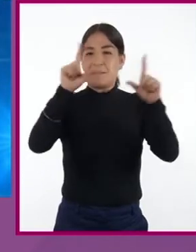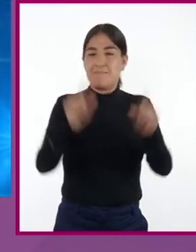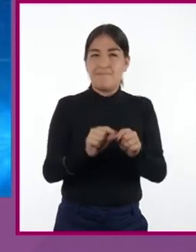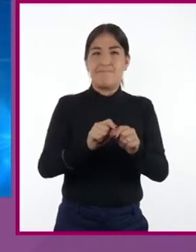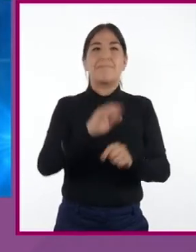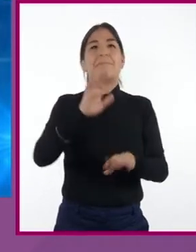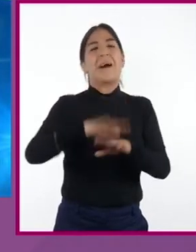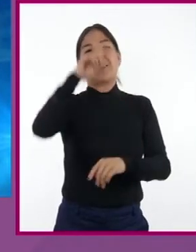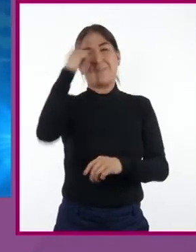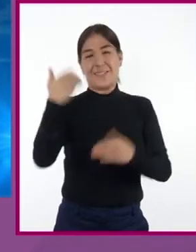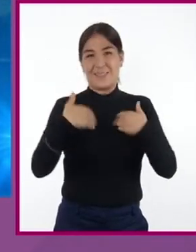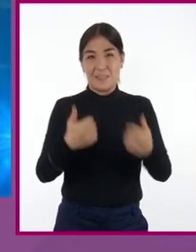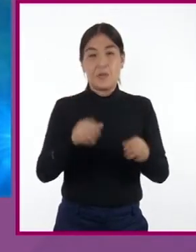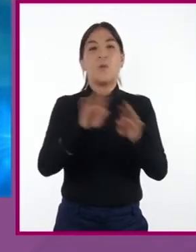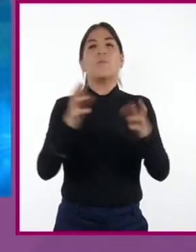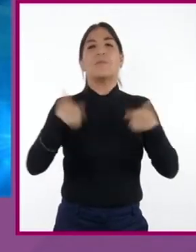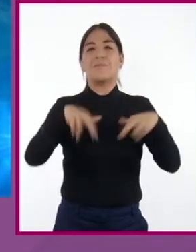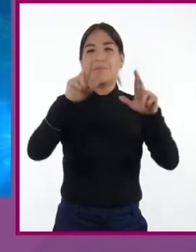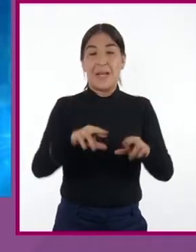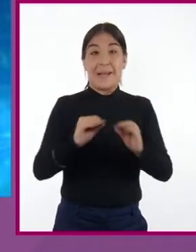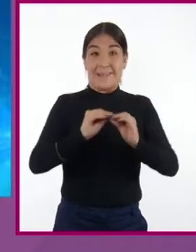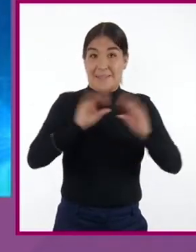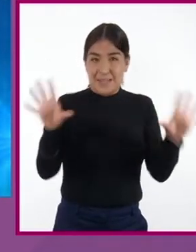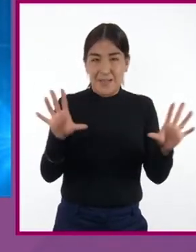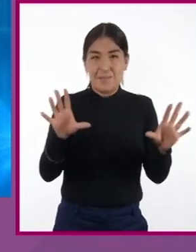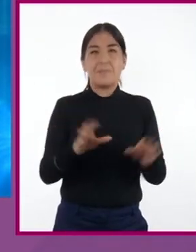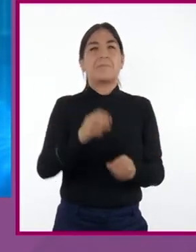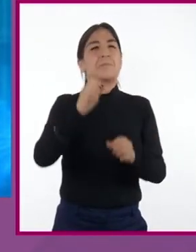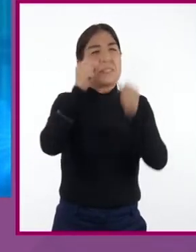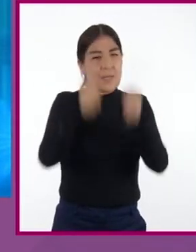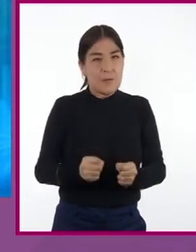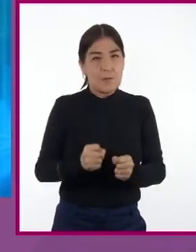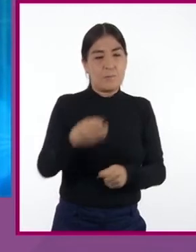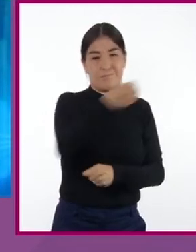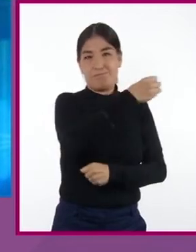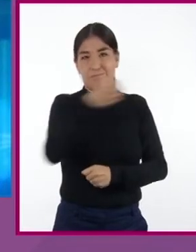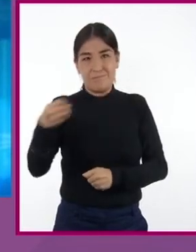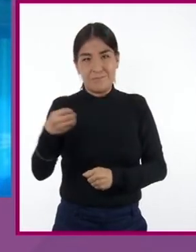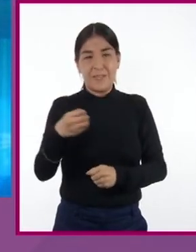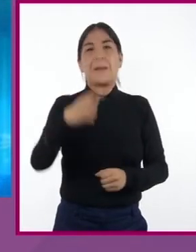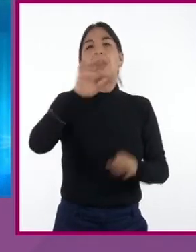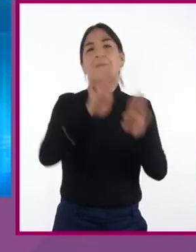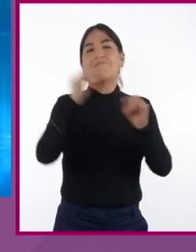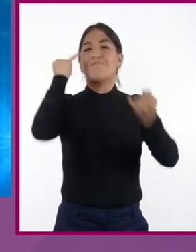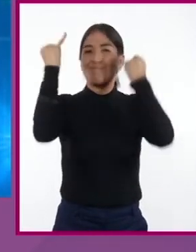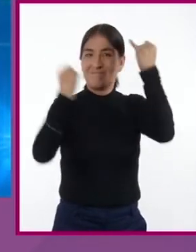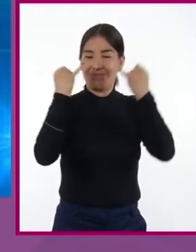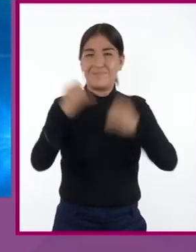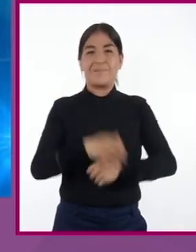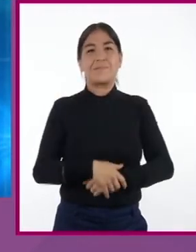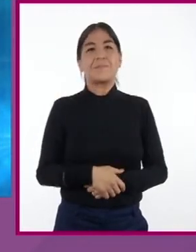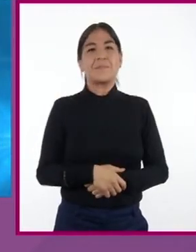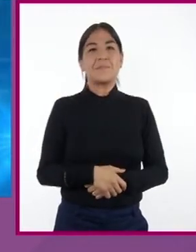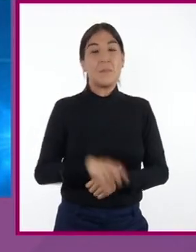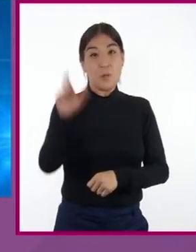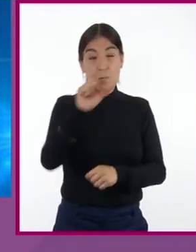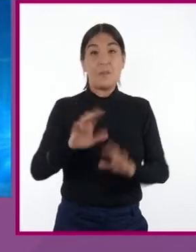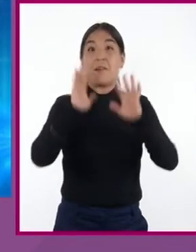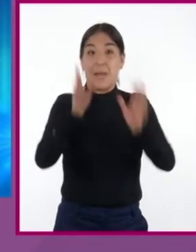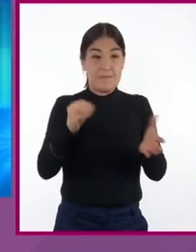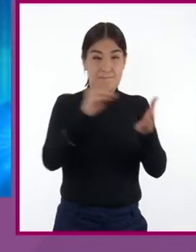expresión y representarla de forma clara, concisa, organizada y creativa. Una vez que